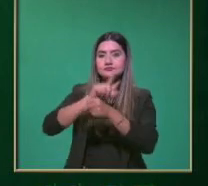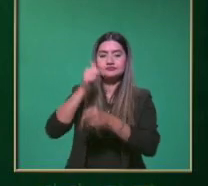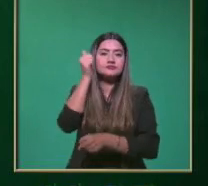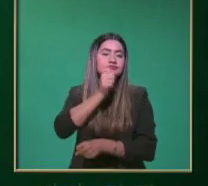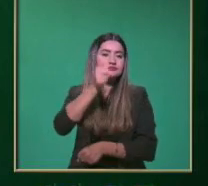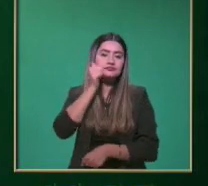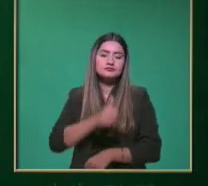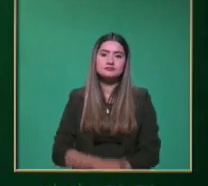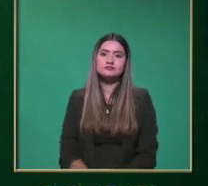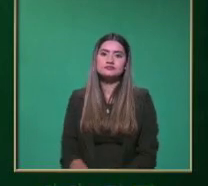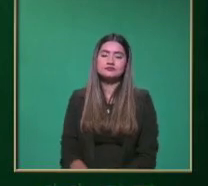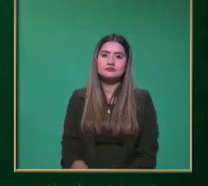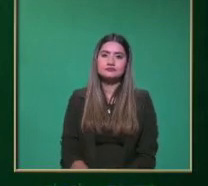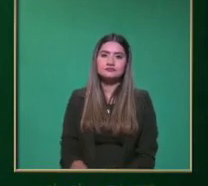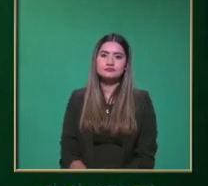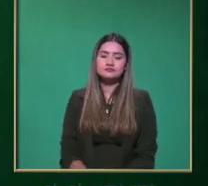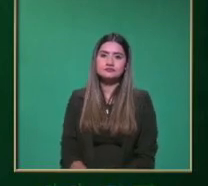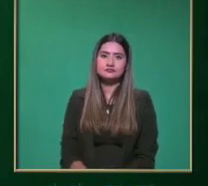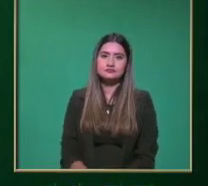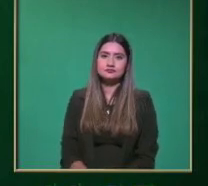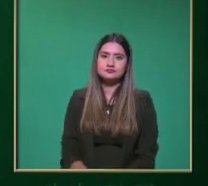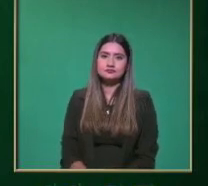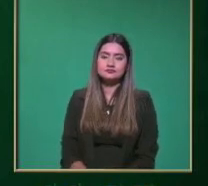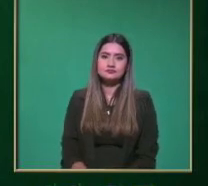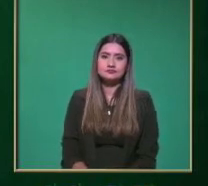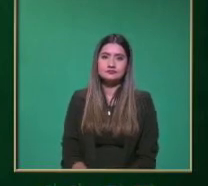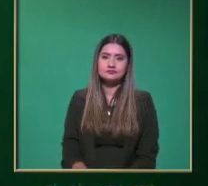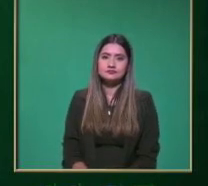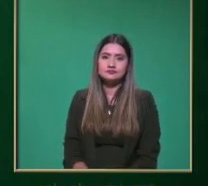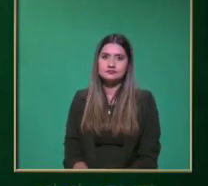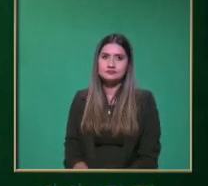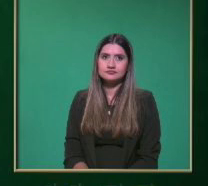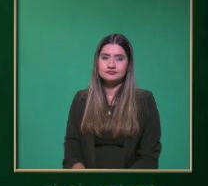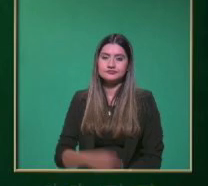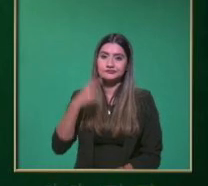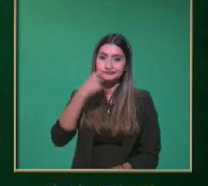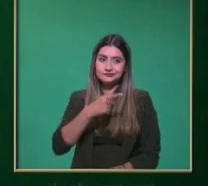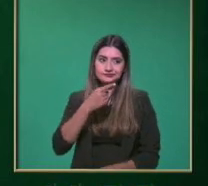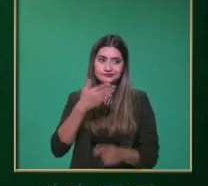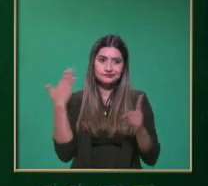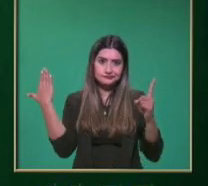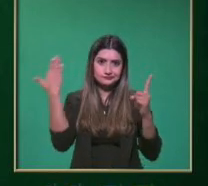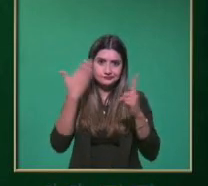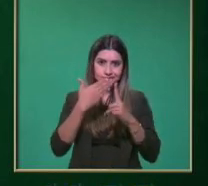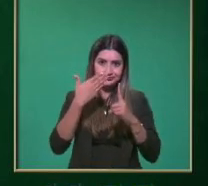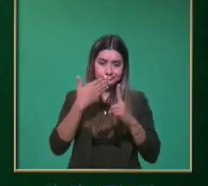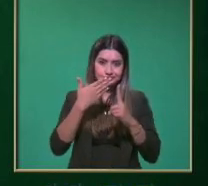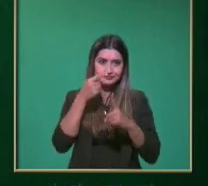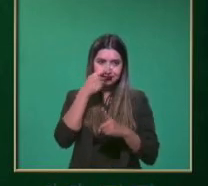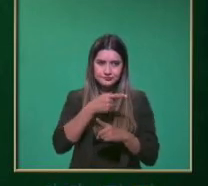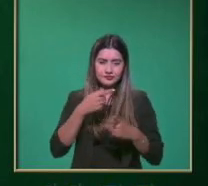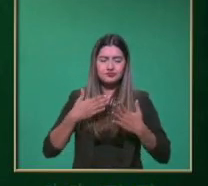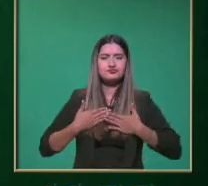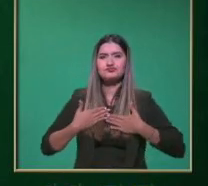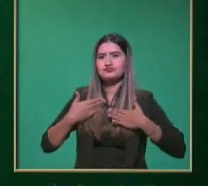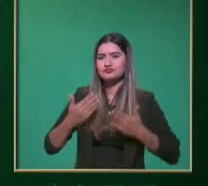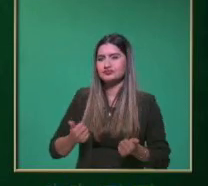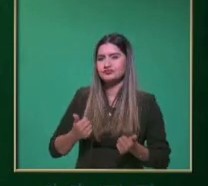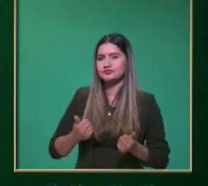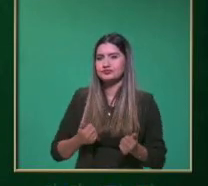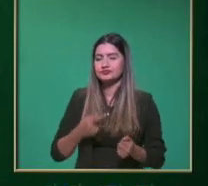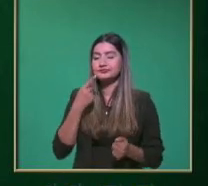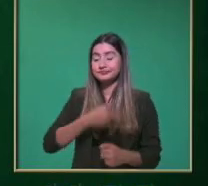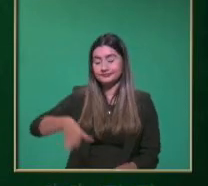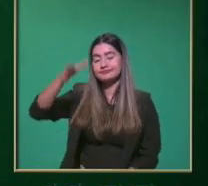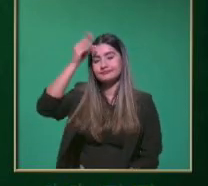animales. Pero lo importante de la fábula es la moraleja o el mensaje que nos deja, porque de ella se